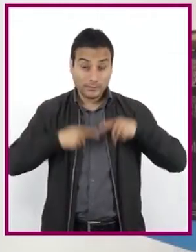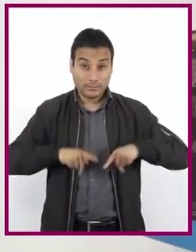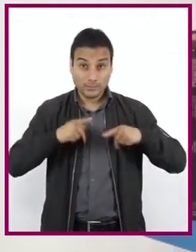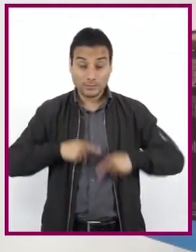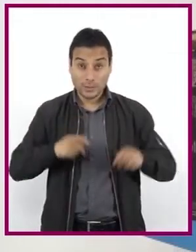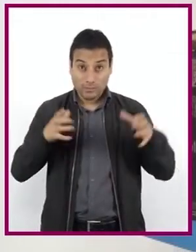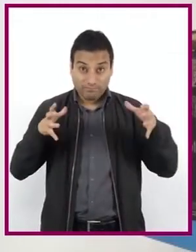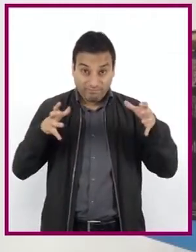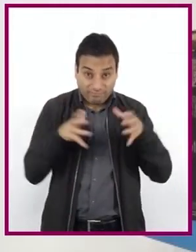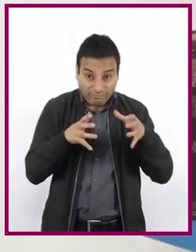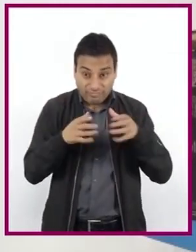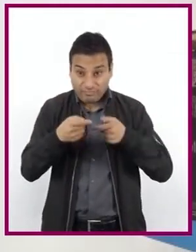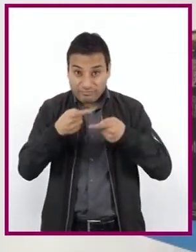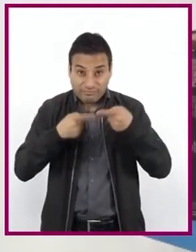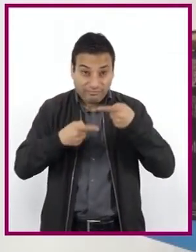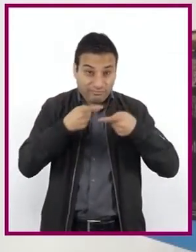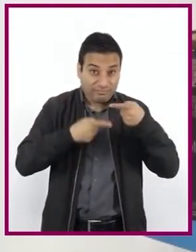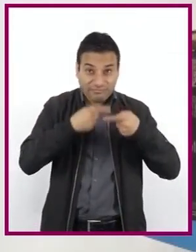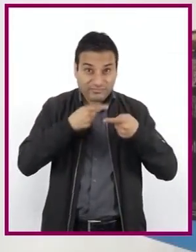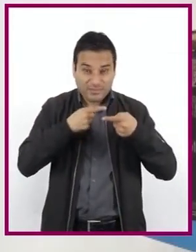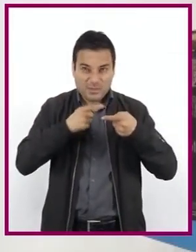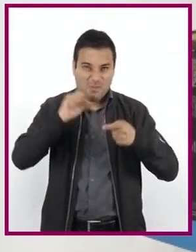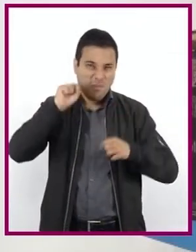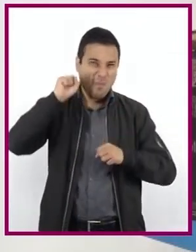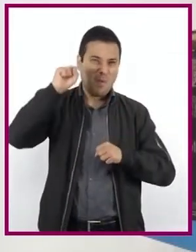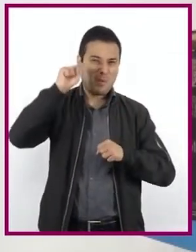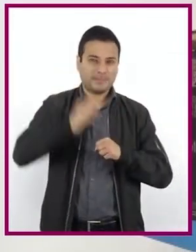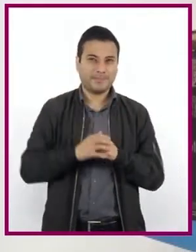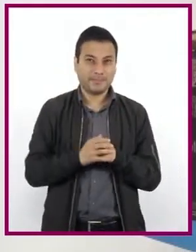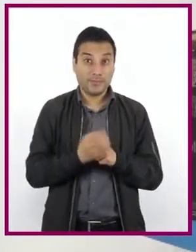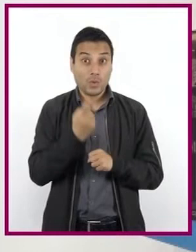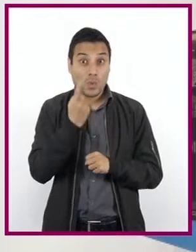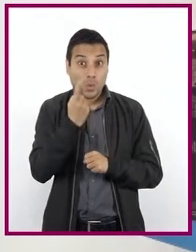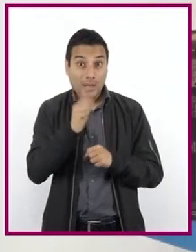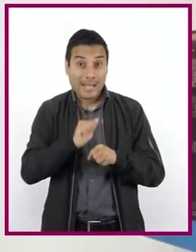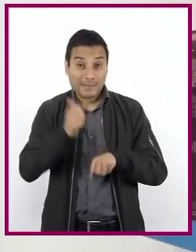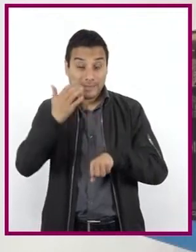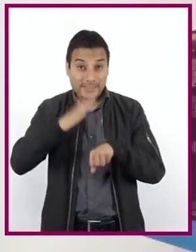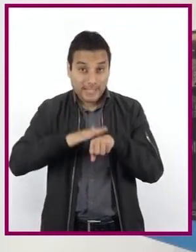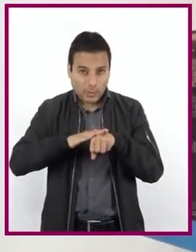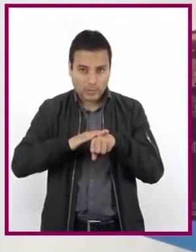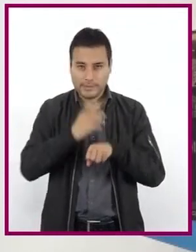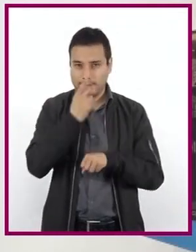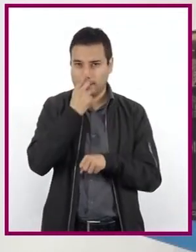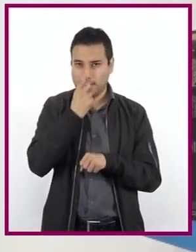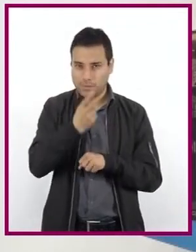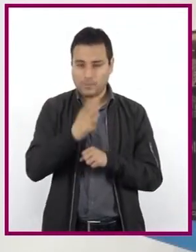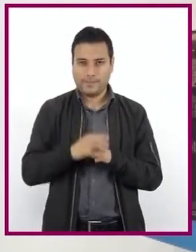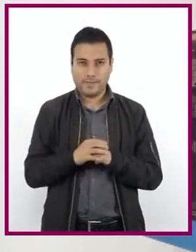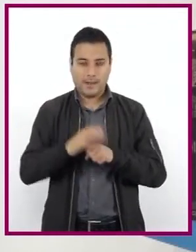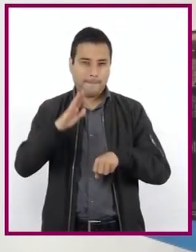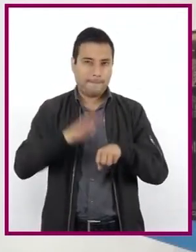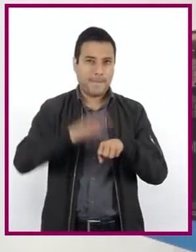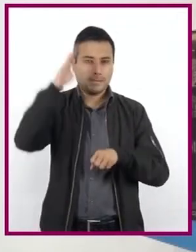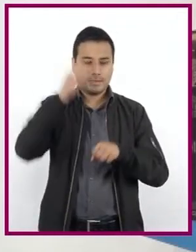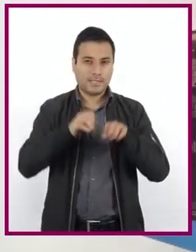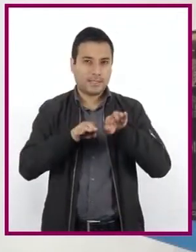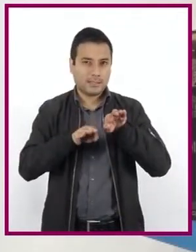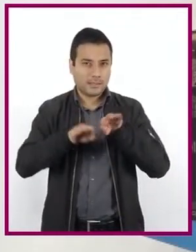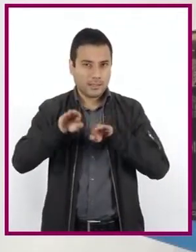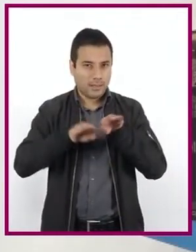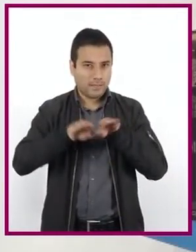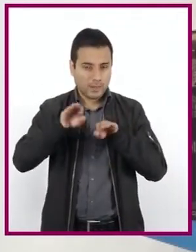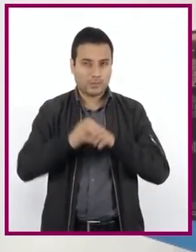cuando, por disposición del administrador, fue ampliada la jornada de trabajo sin